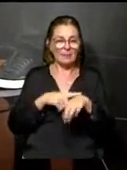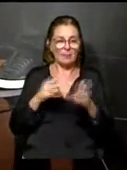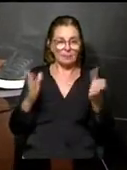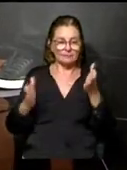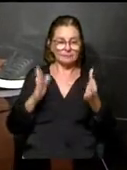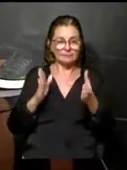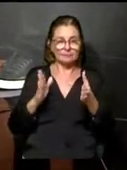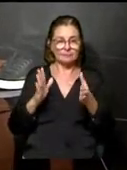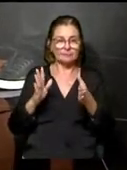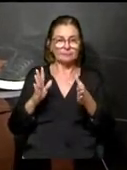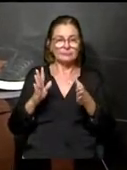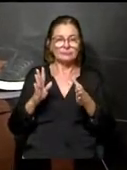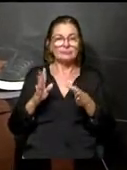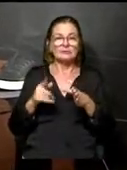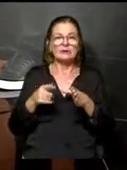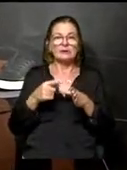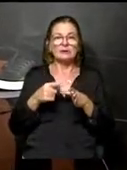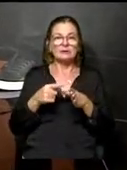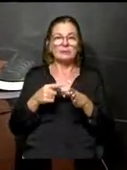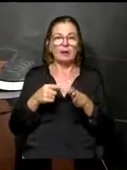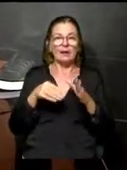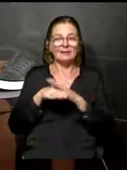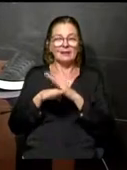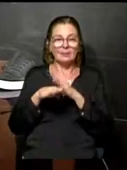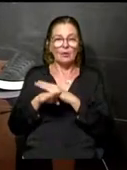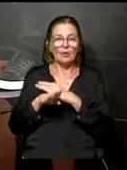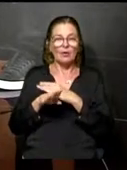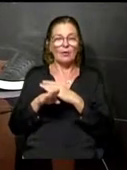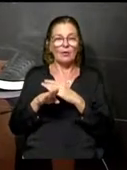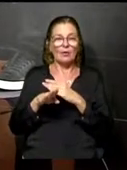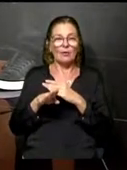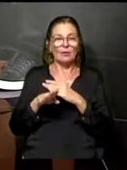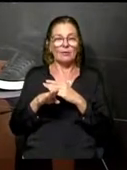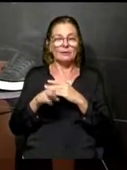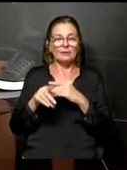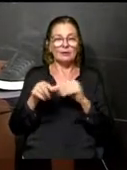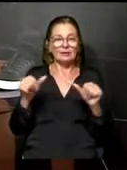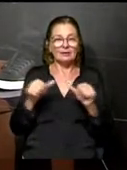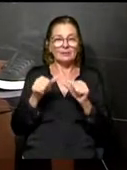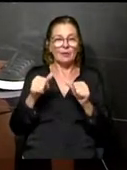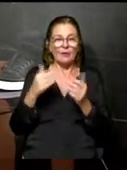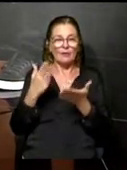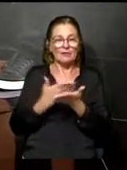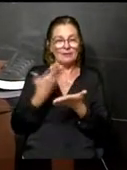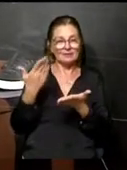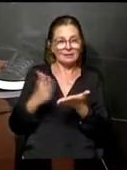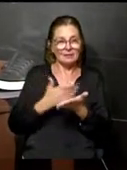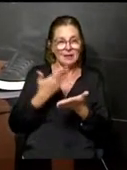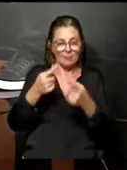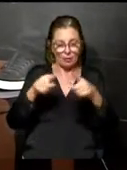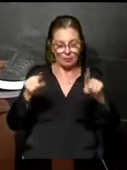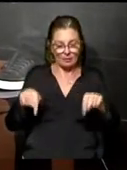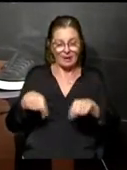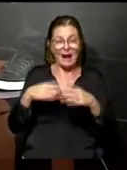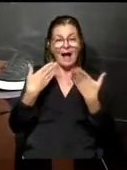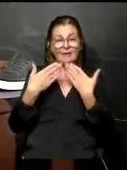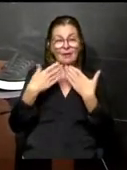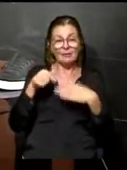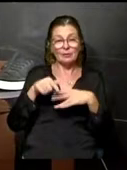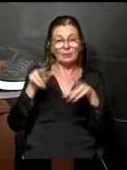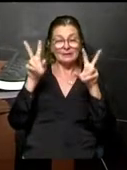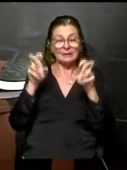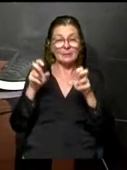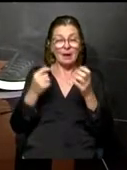de 4 legislaturas. Accedimos a diario, nosotros lo que hicimos fue revisar los diarios de sesión que hablaban sobre el tema.